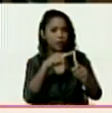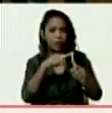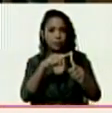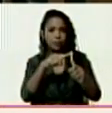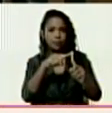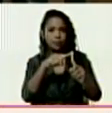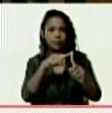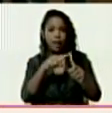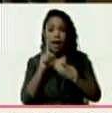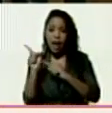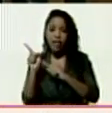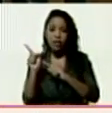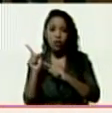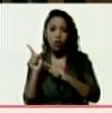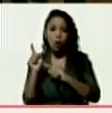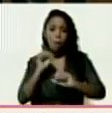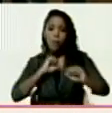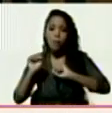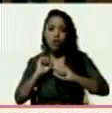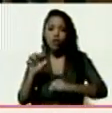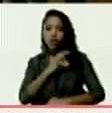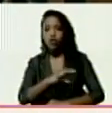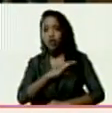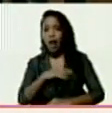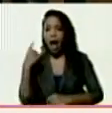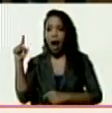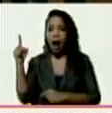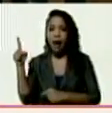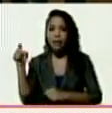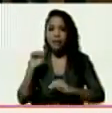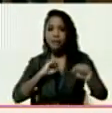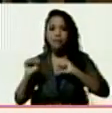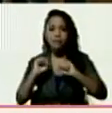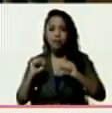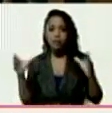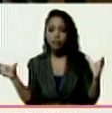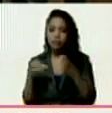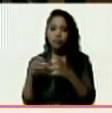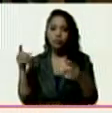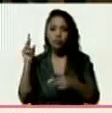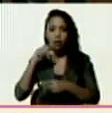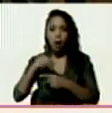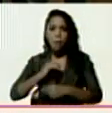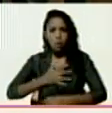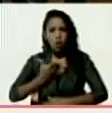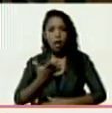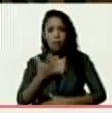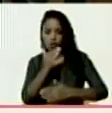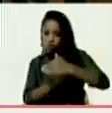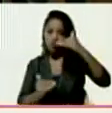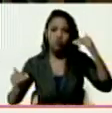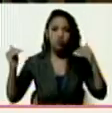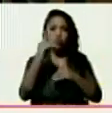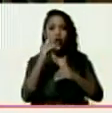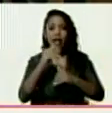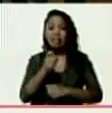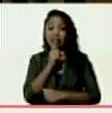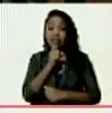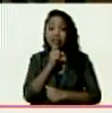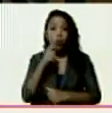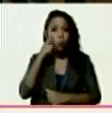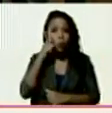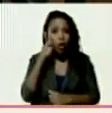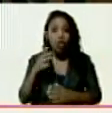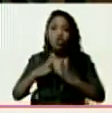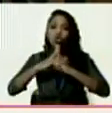coincidentes. La acción social, tiene que haber acciones concretas para que podamos superar la crisis humanitaria. Todo el esfuerzo